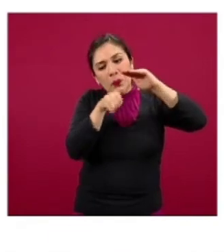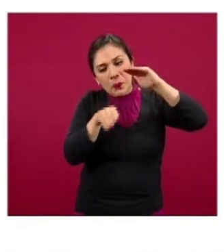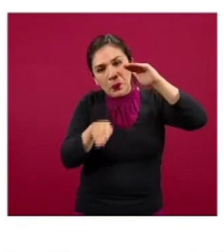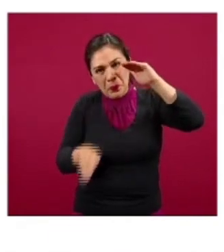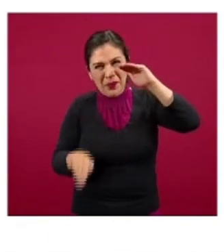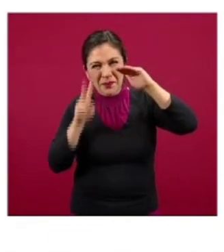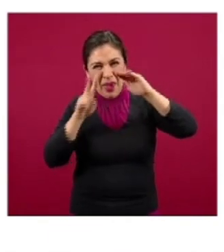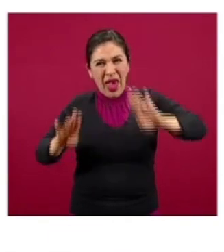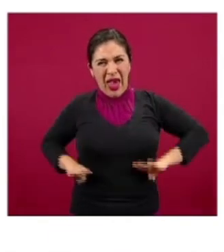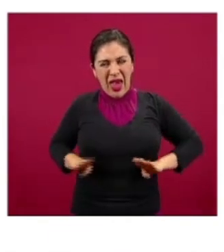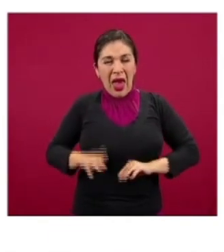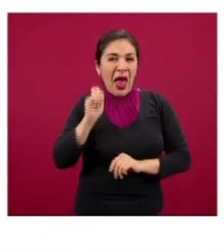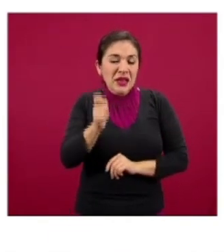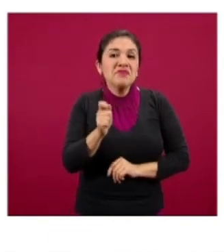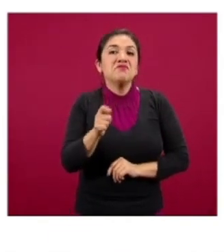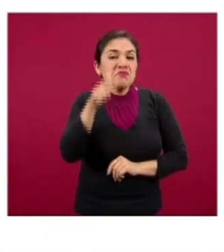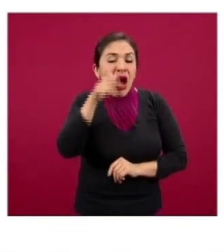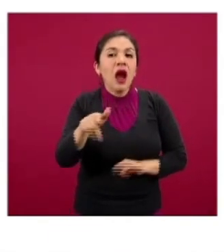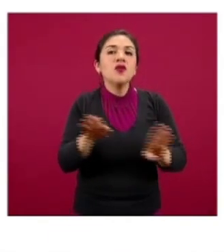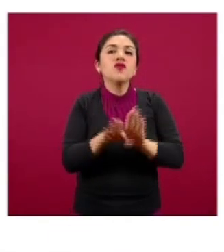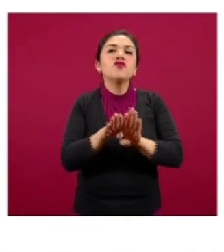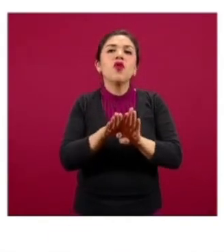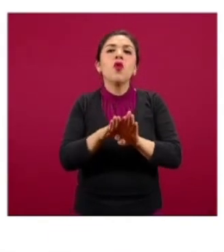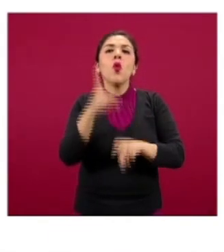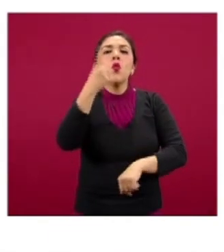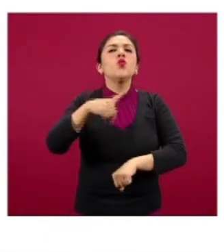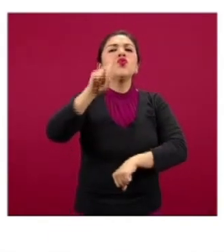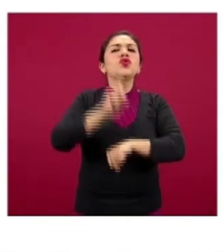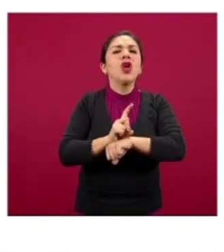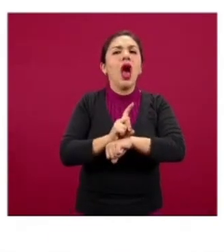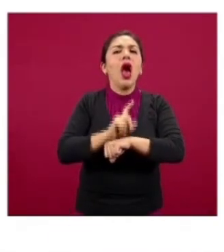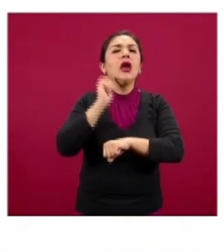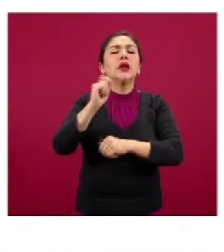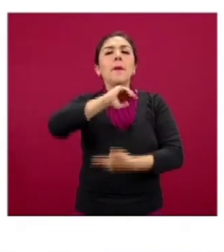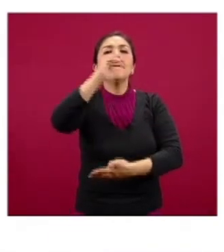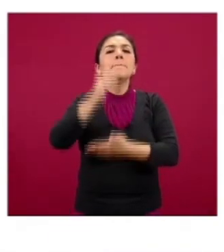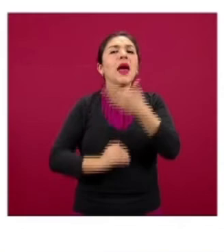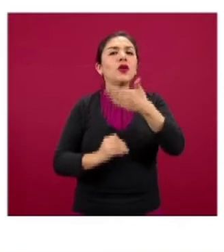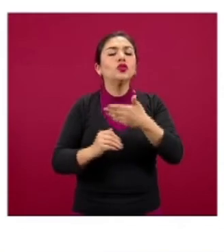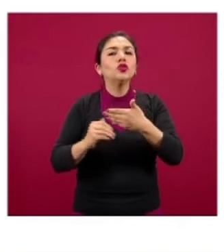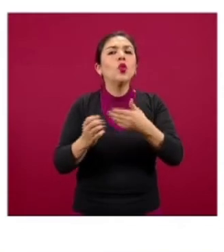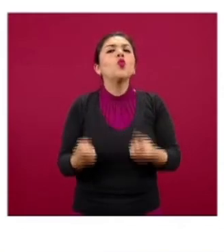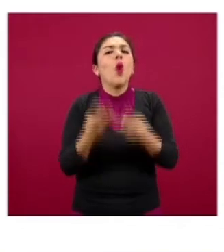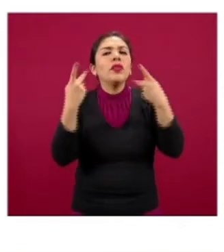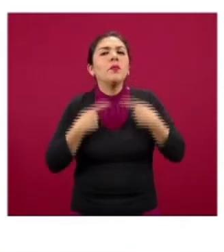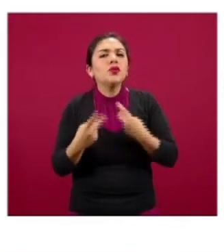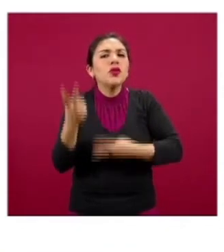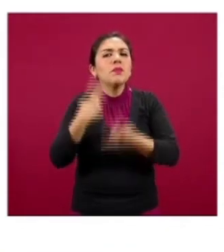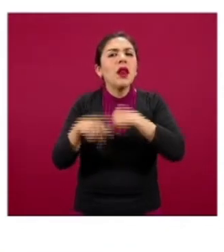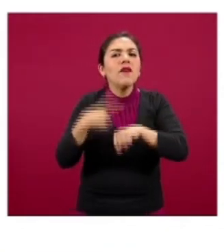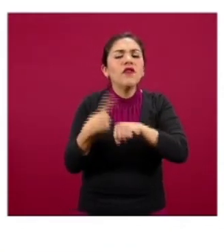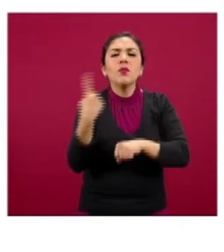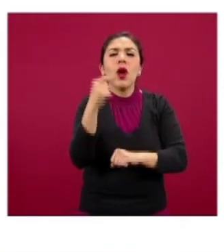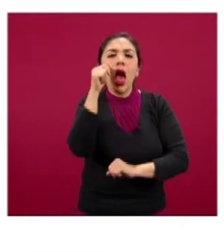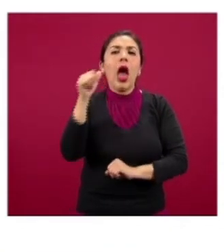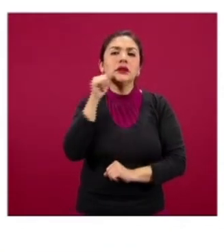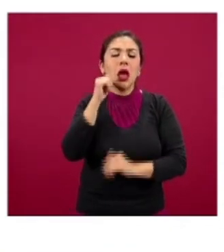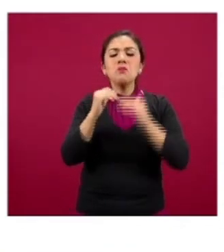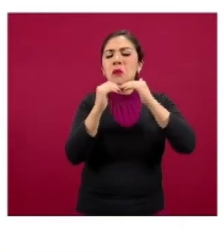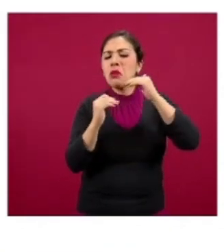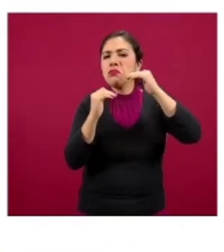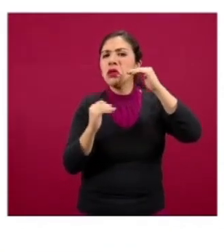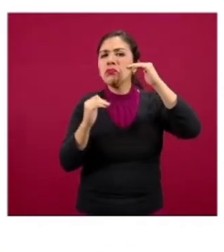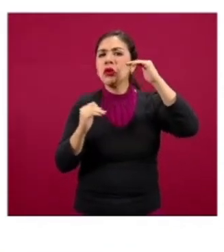acuerdo a la gráfica. Esto quiere decir, los casos de un día son menores en número a los casos del día anterior,